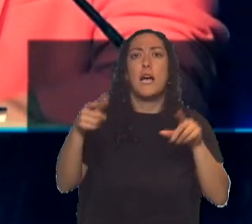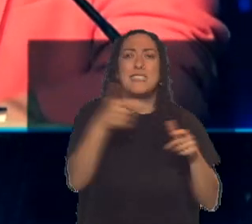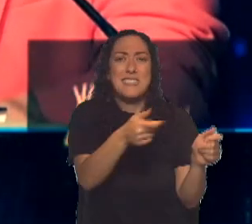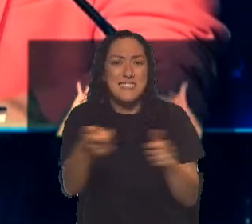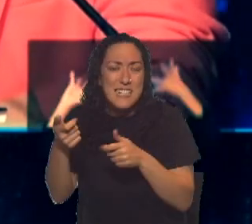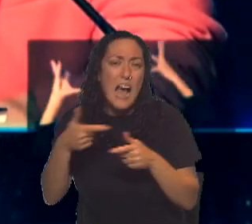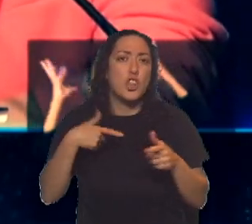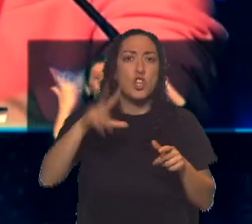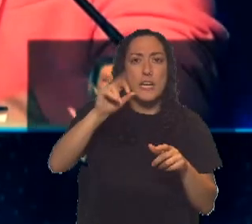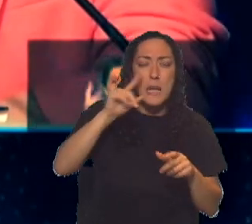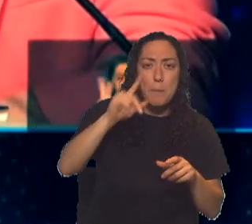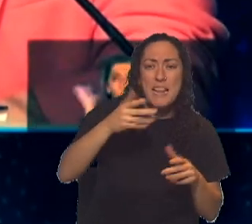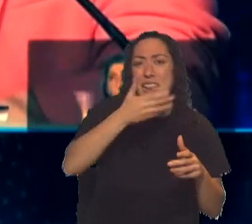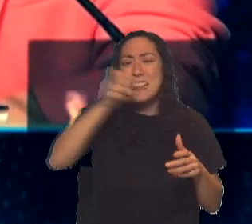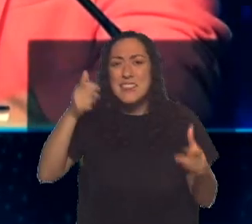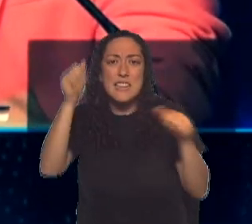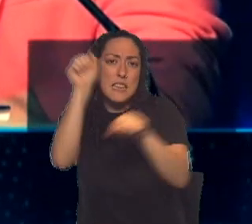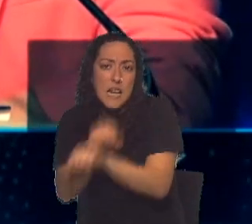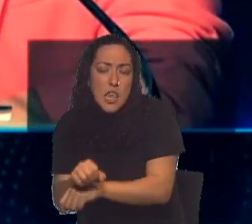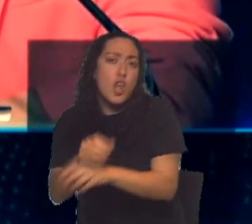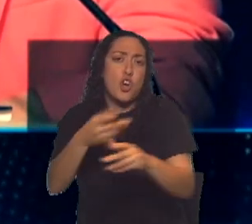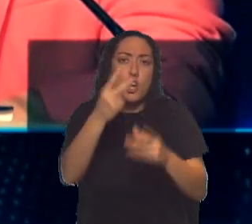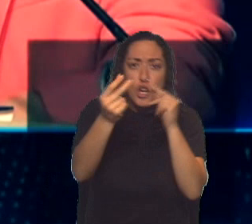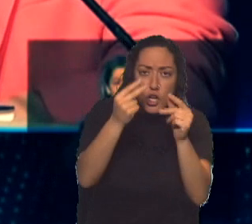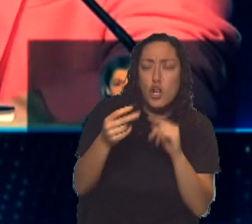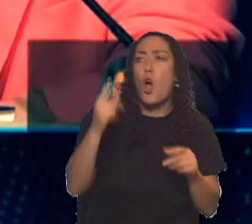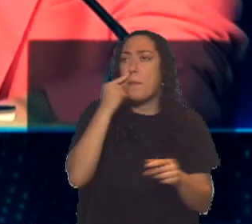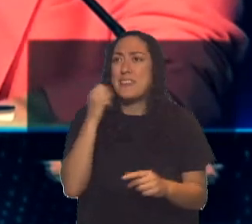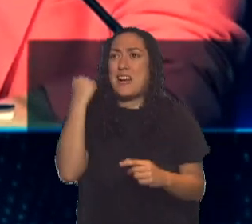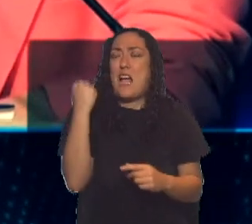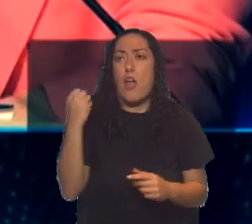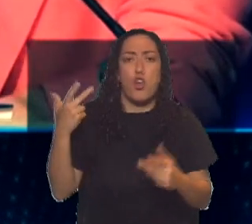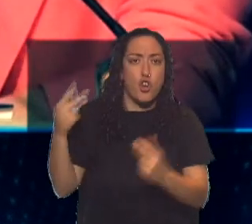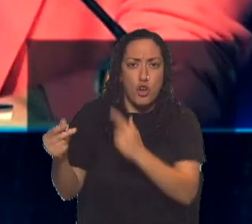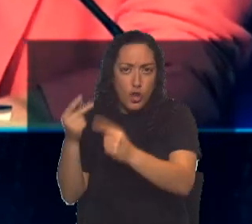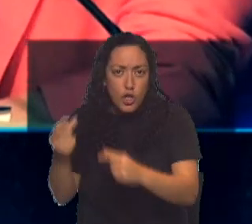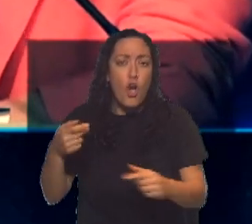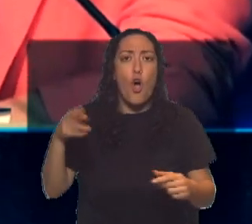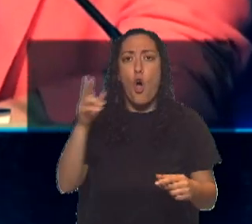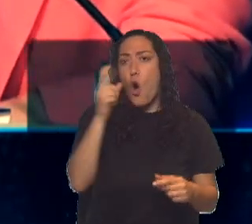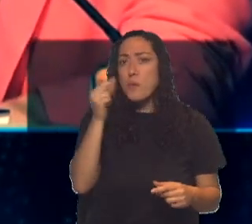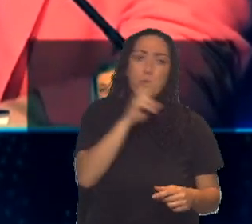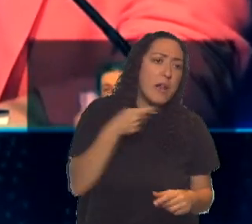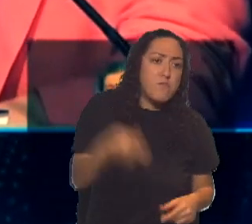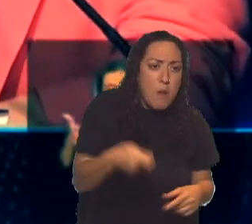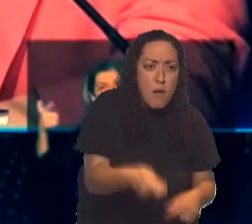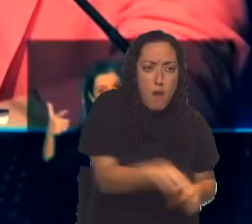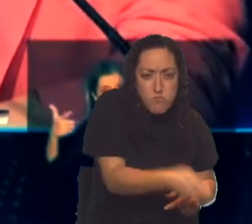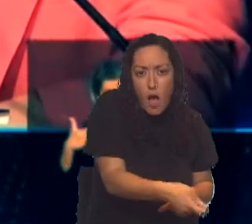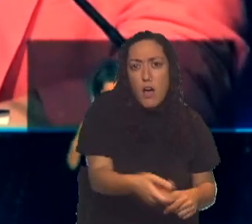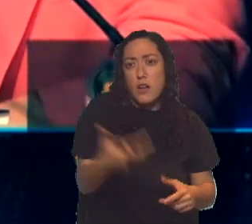niega los 30.000 detenidos desaparecidos niega el patriarcado niega también los femicidios